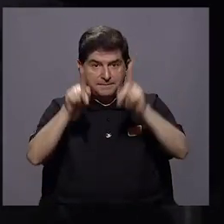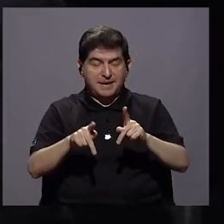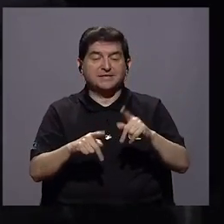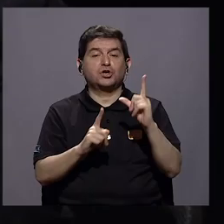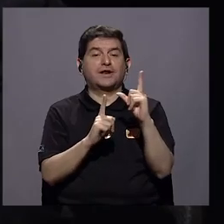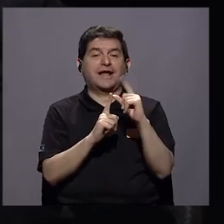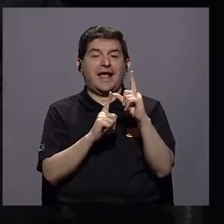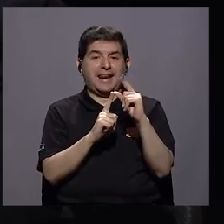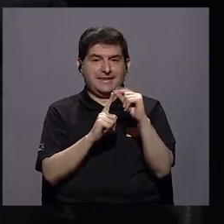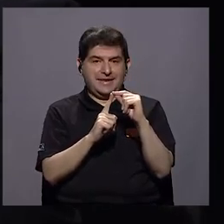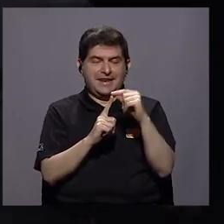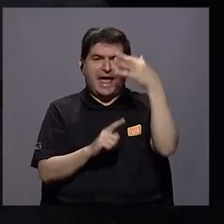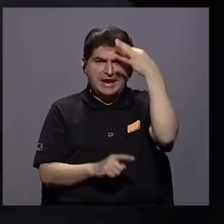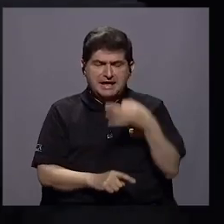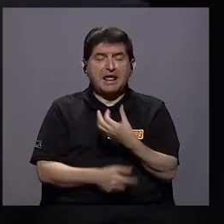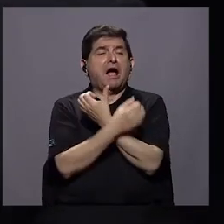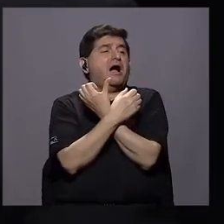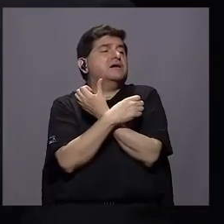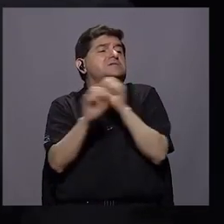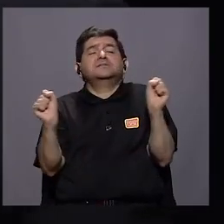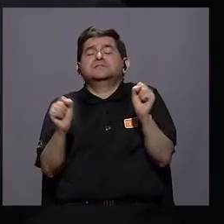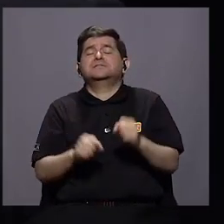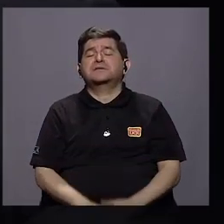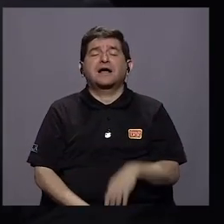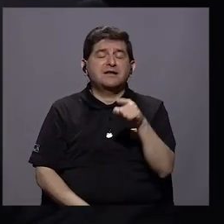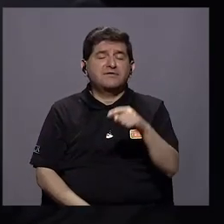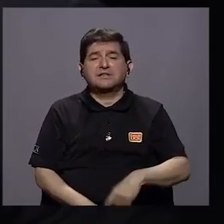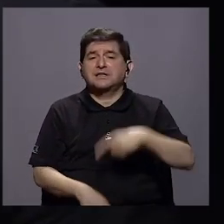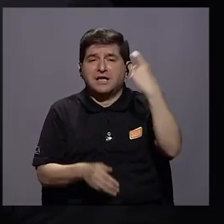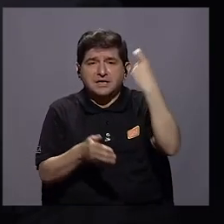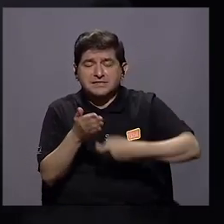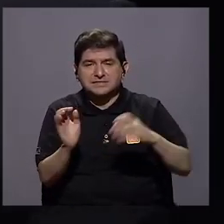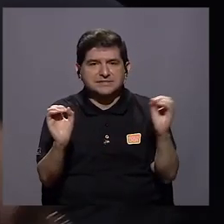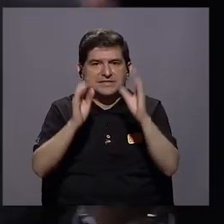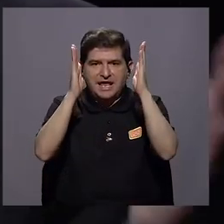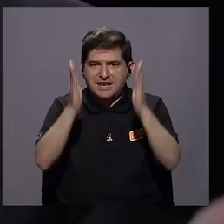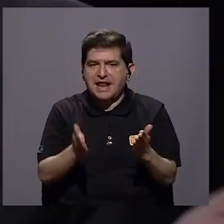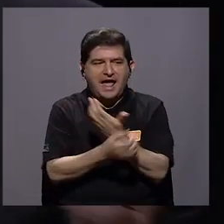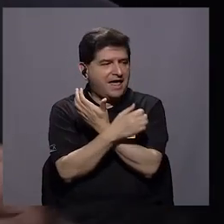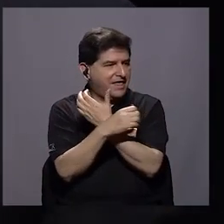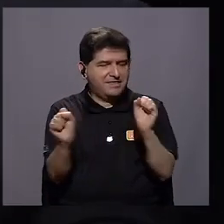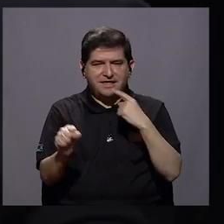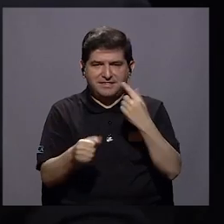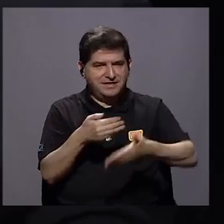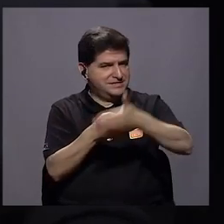que alquila cree que se está salvando de este impuesto, pero este impuesto no se salva a nadie, como dijimos